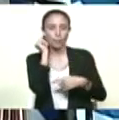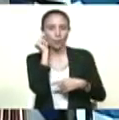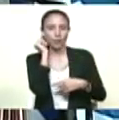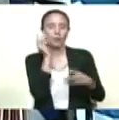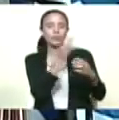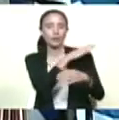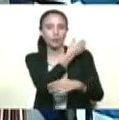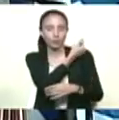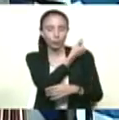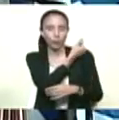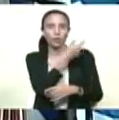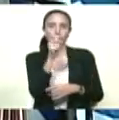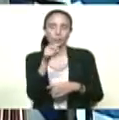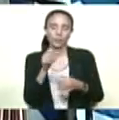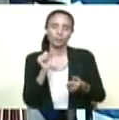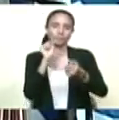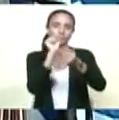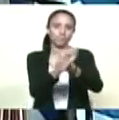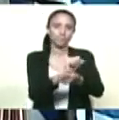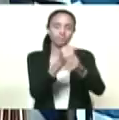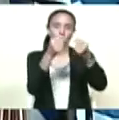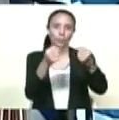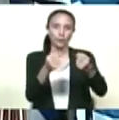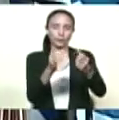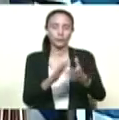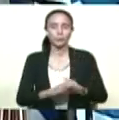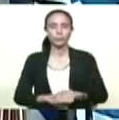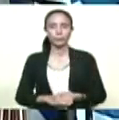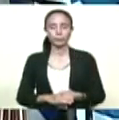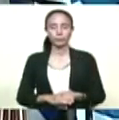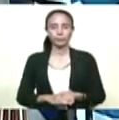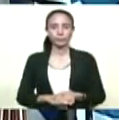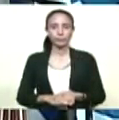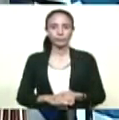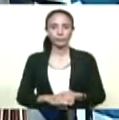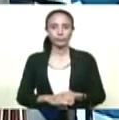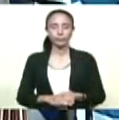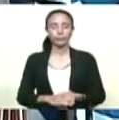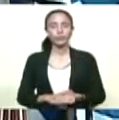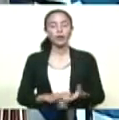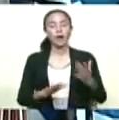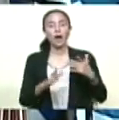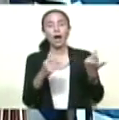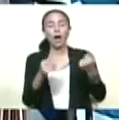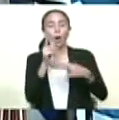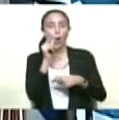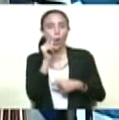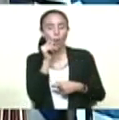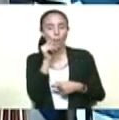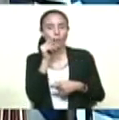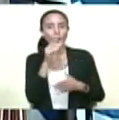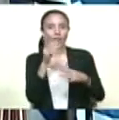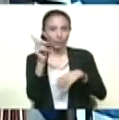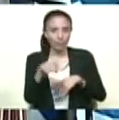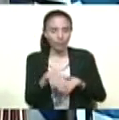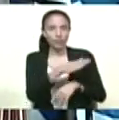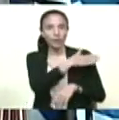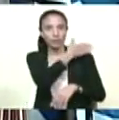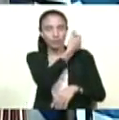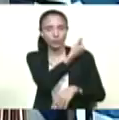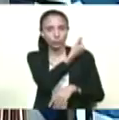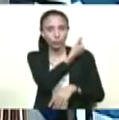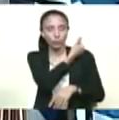es decir las personas que bernard mommer director general de esta oficina tenía